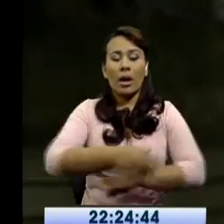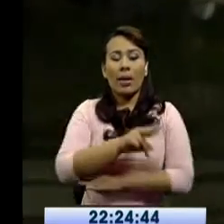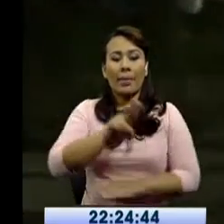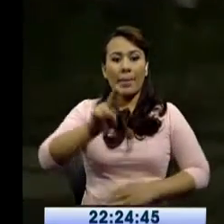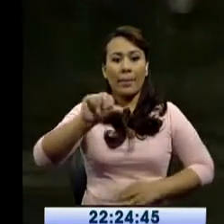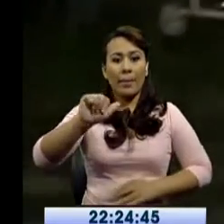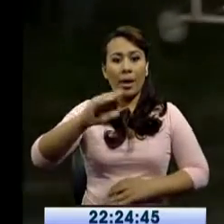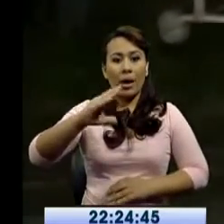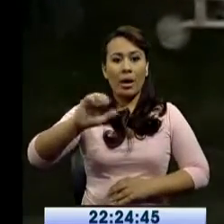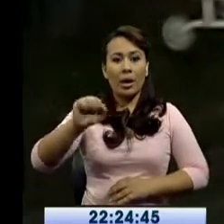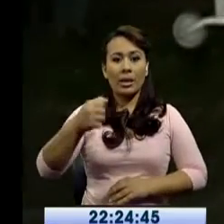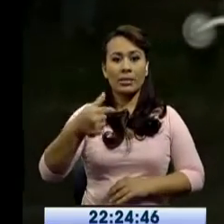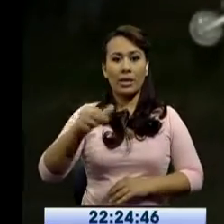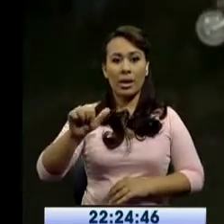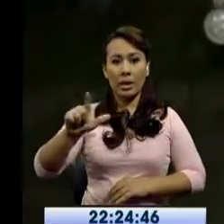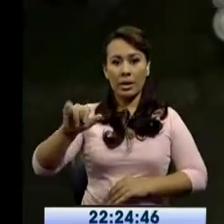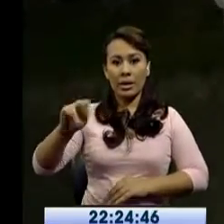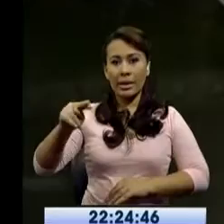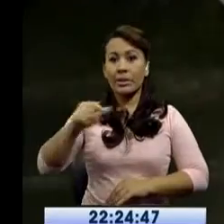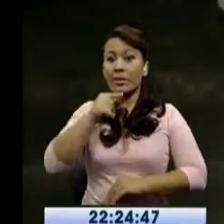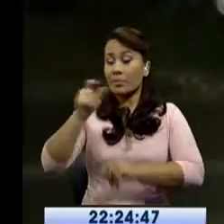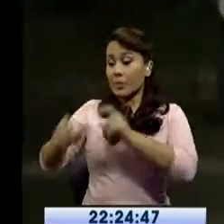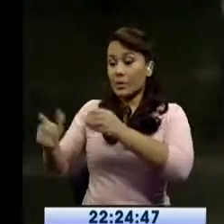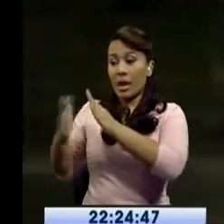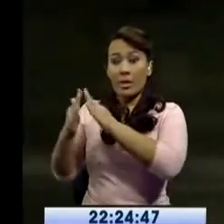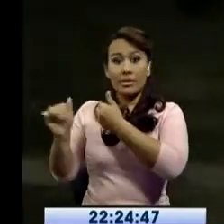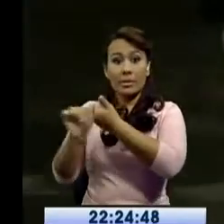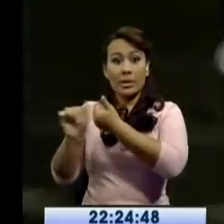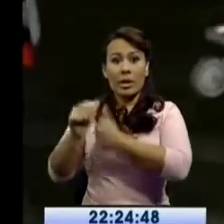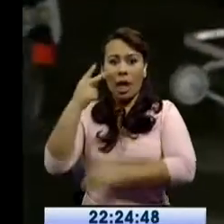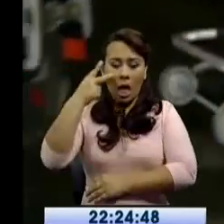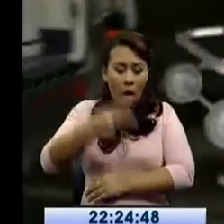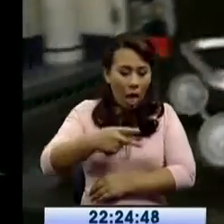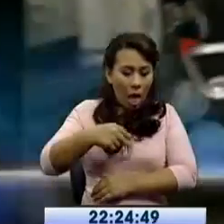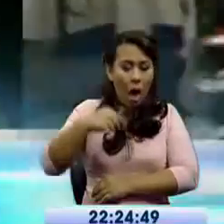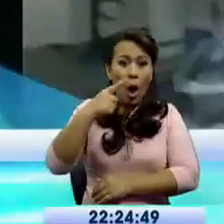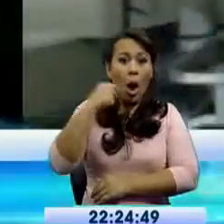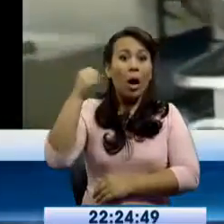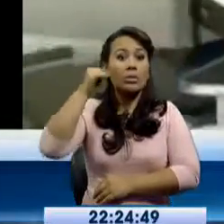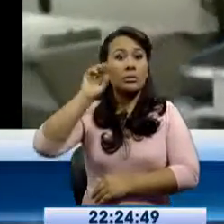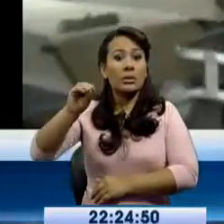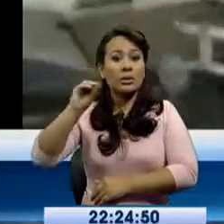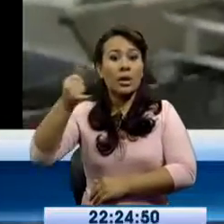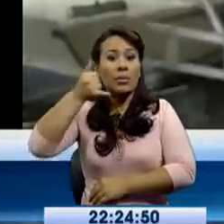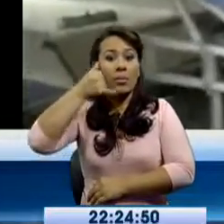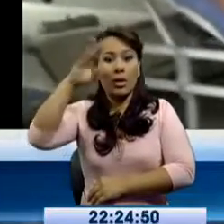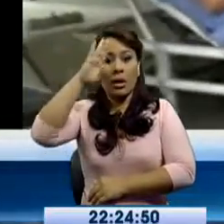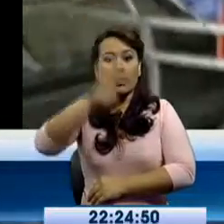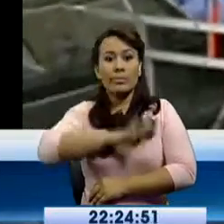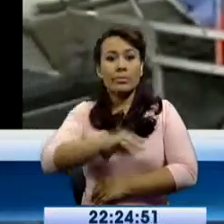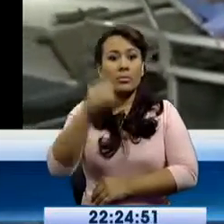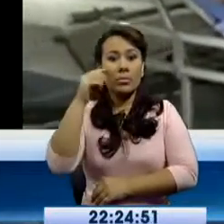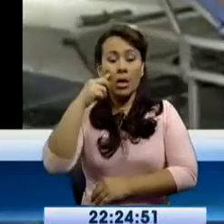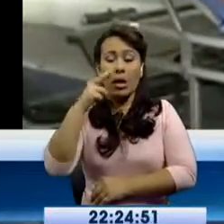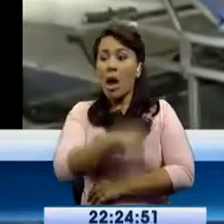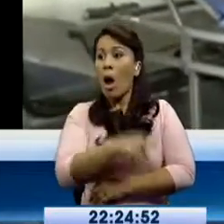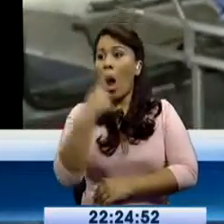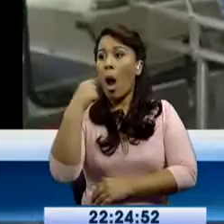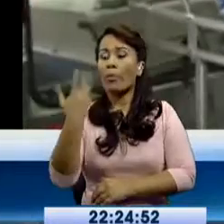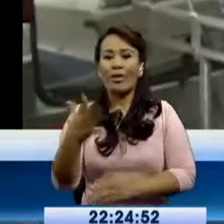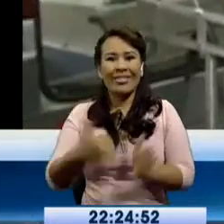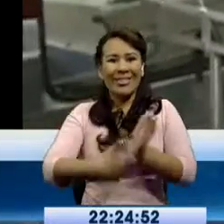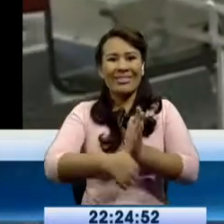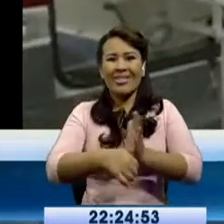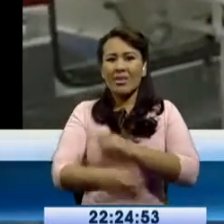Saera. Los vecinos dieron la voz de alarma a la policía. No saben cómo llegó allí y sin portar documentos